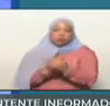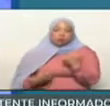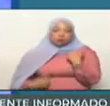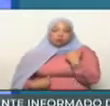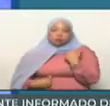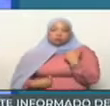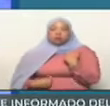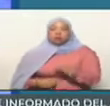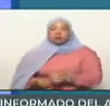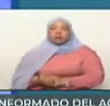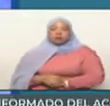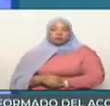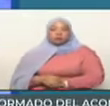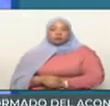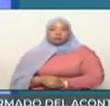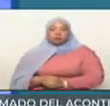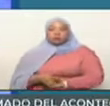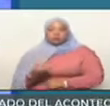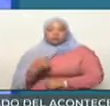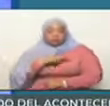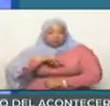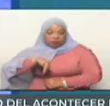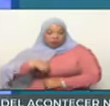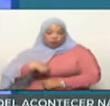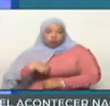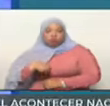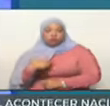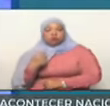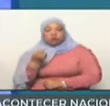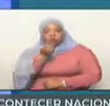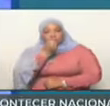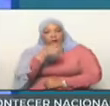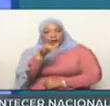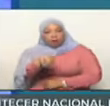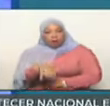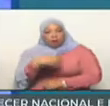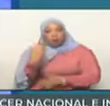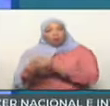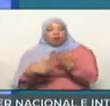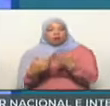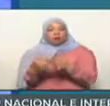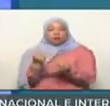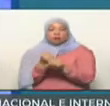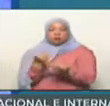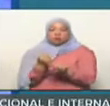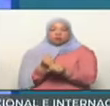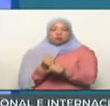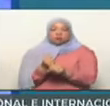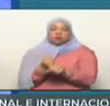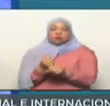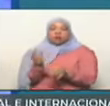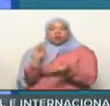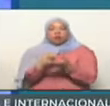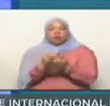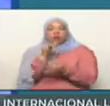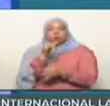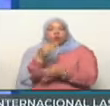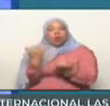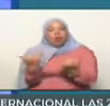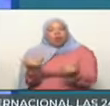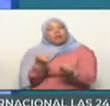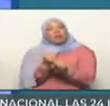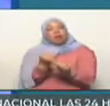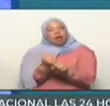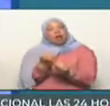estaba usted al pendiente de nosotros. Y bueno, fue en un momento